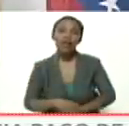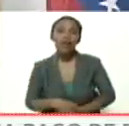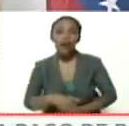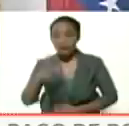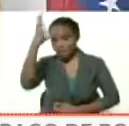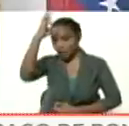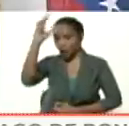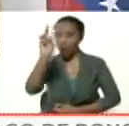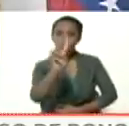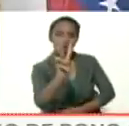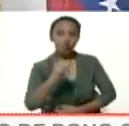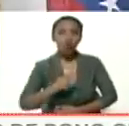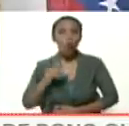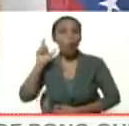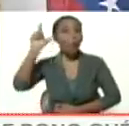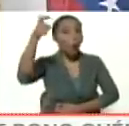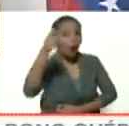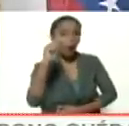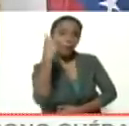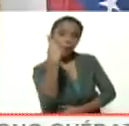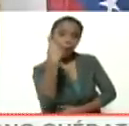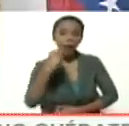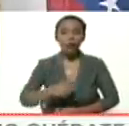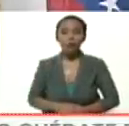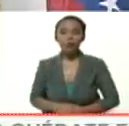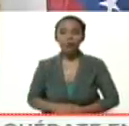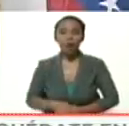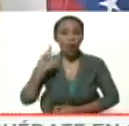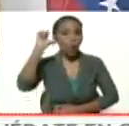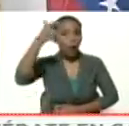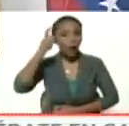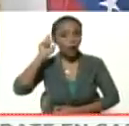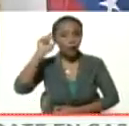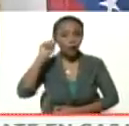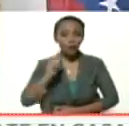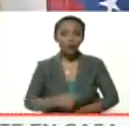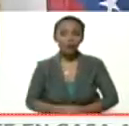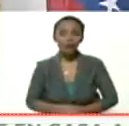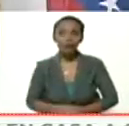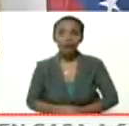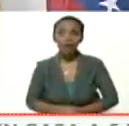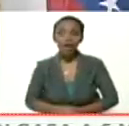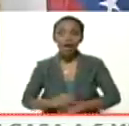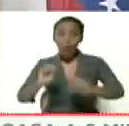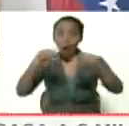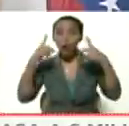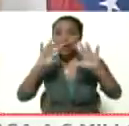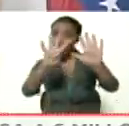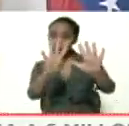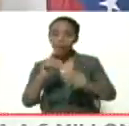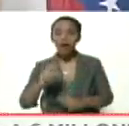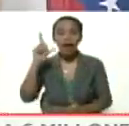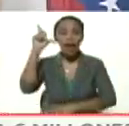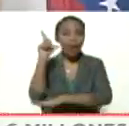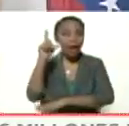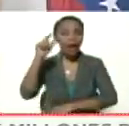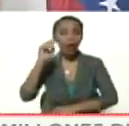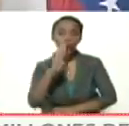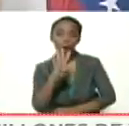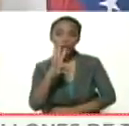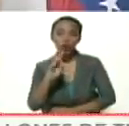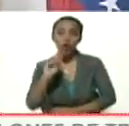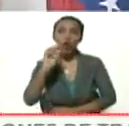Falcón 2, Guárico el primero, Guárico, La Guaira 9, Lara 4, Los Roques